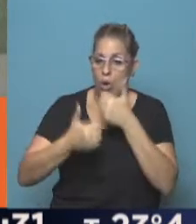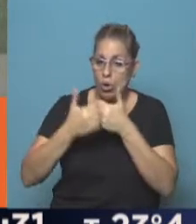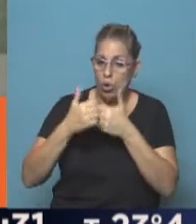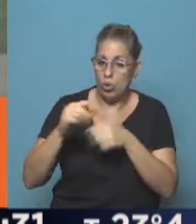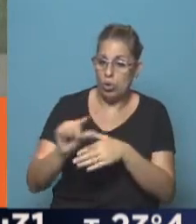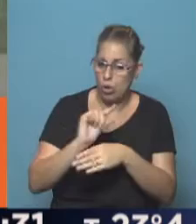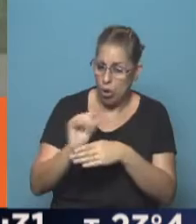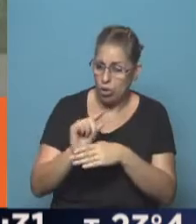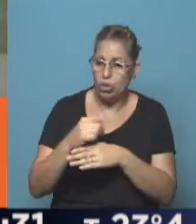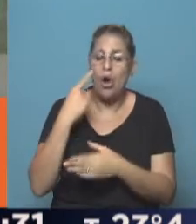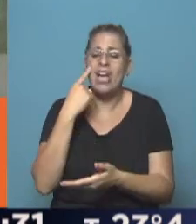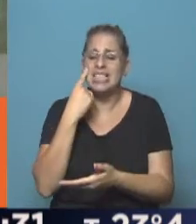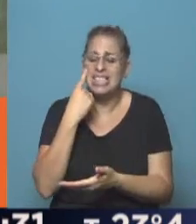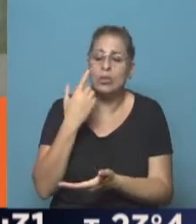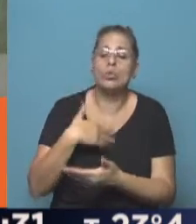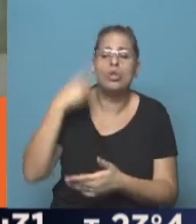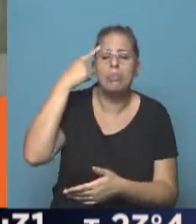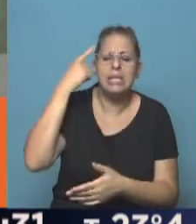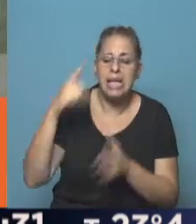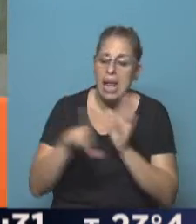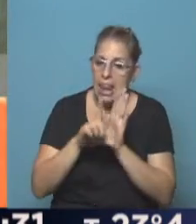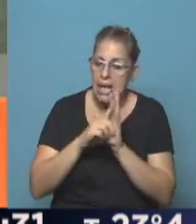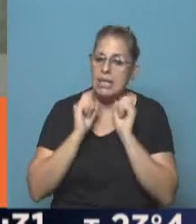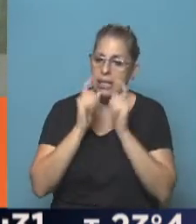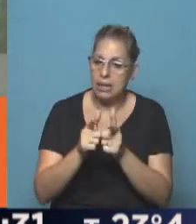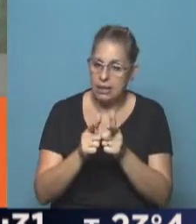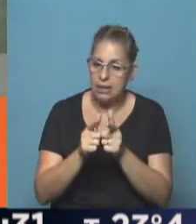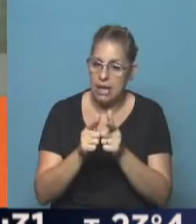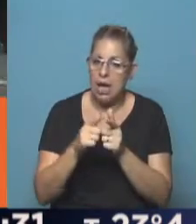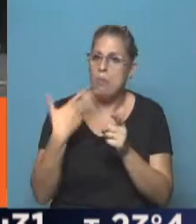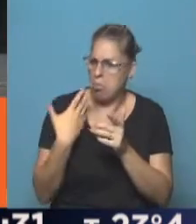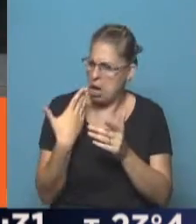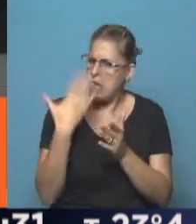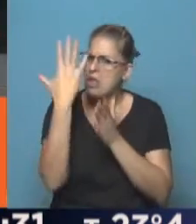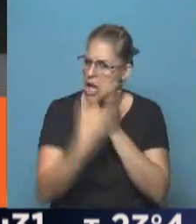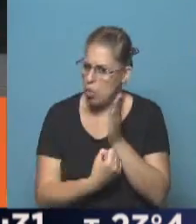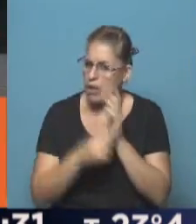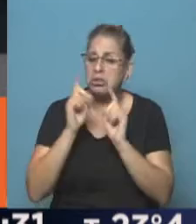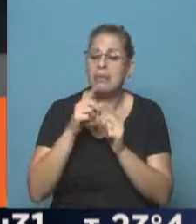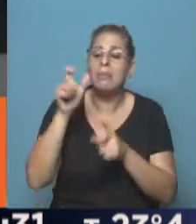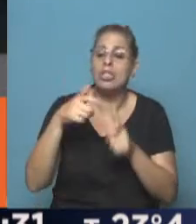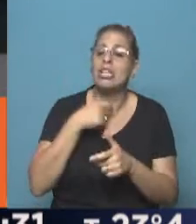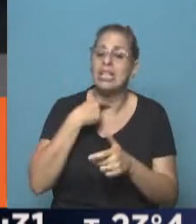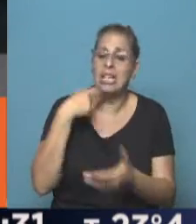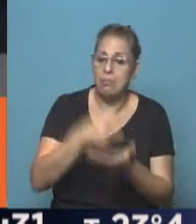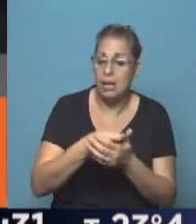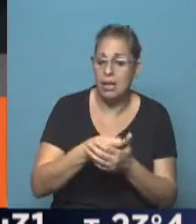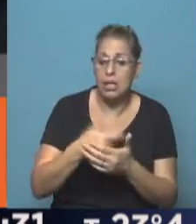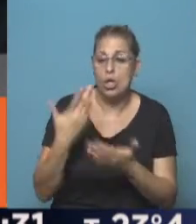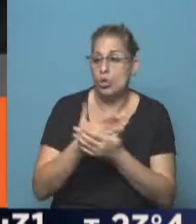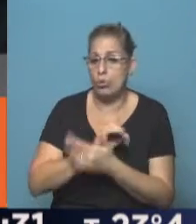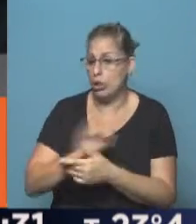es un instituto que está pensado en la ley, donde se permiten que hayan estas quitas grandes y que los acreedores resulten perjudicados